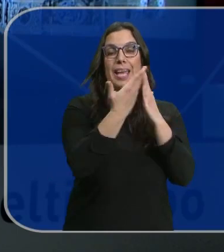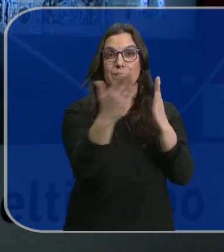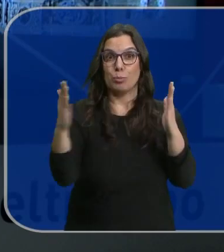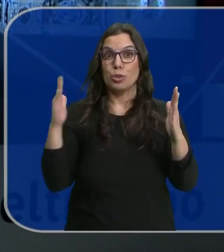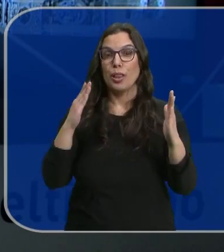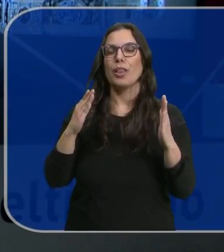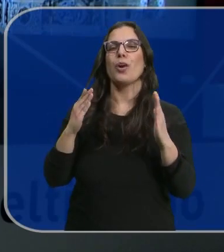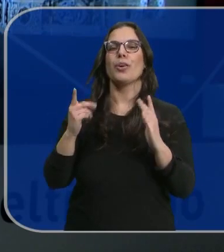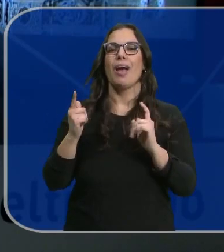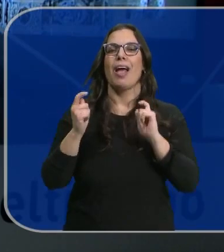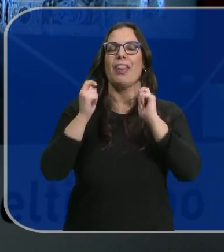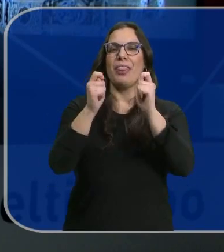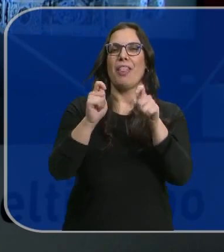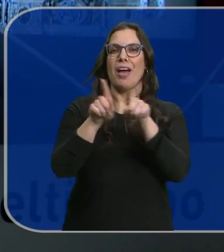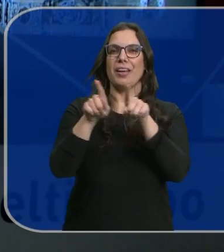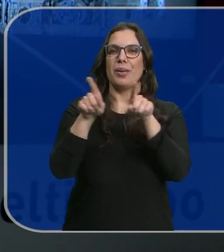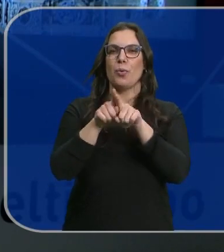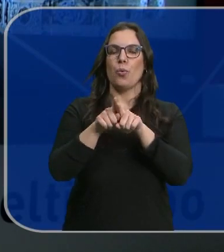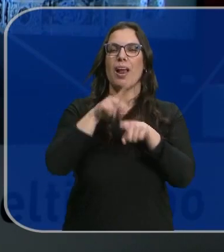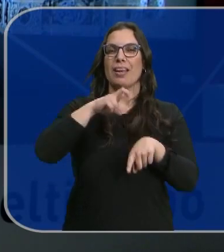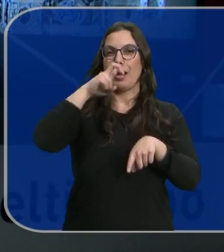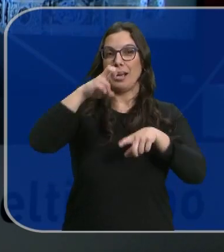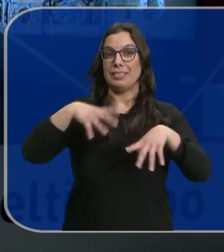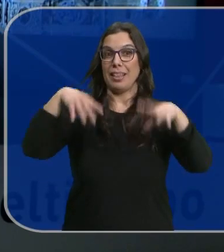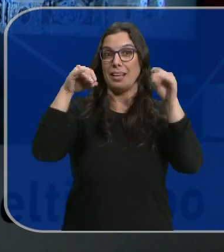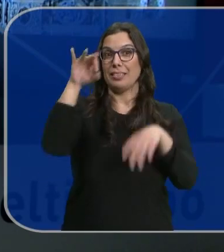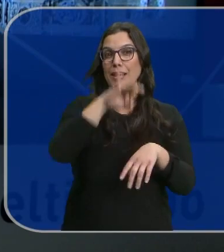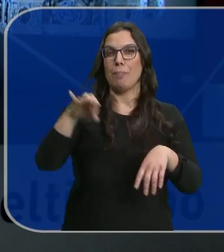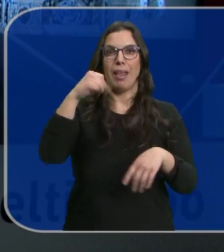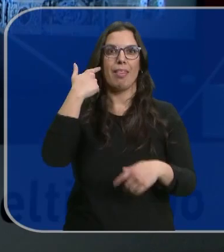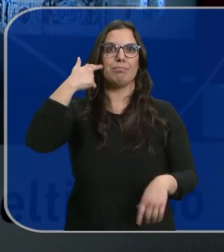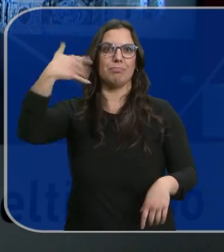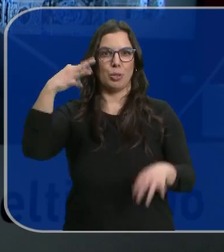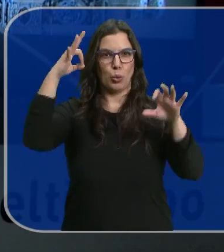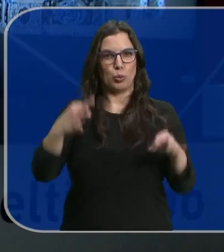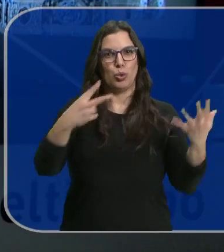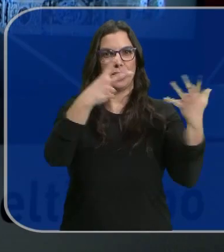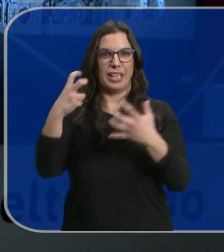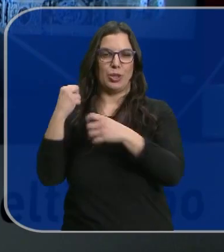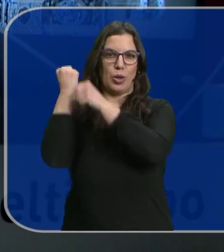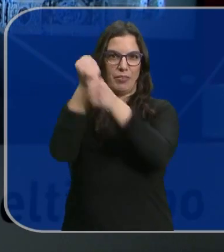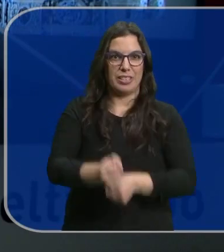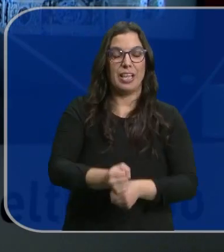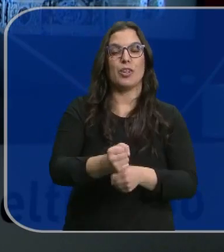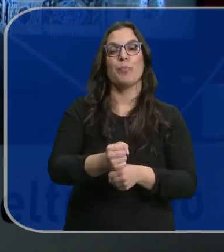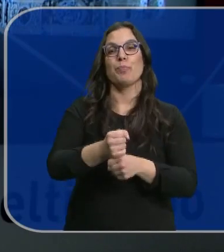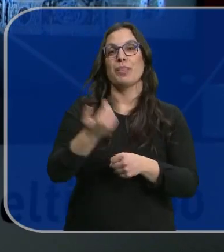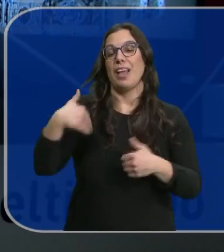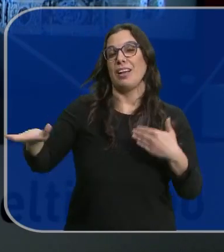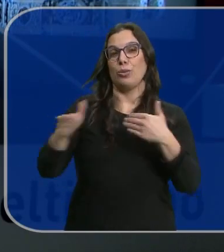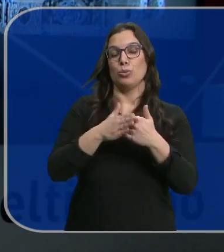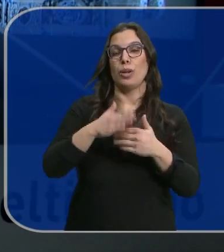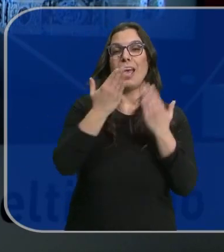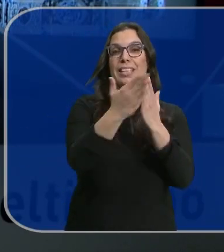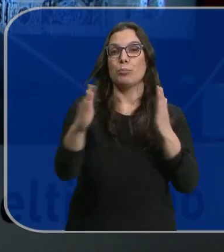hecho rejuvenecer a la Catedral de Palencia justo cuando cumplía 700 años. Con todo este bagaje se clausura Renacer,